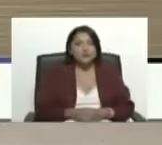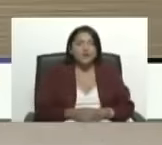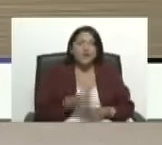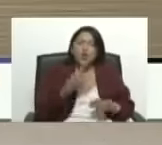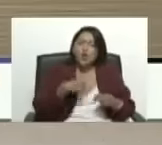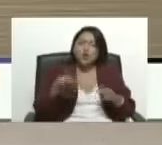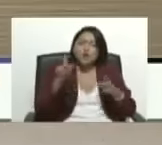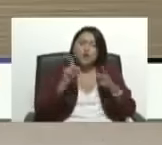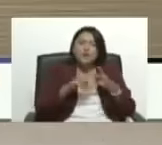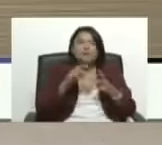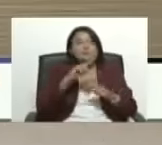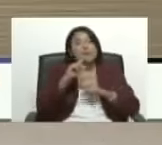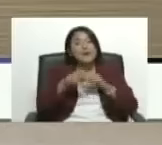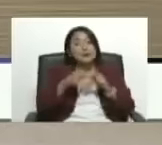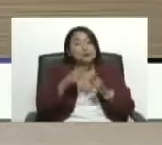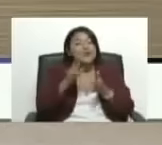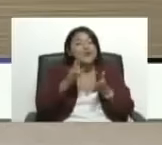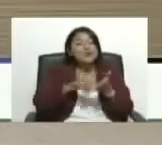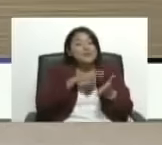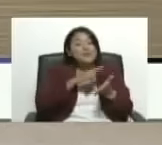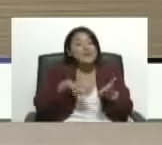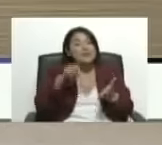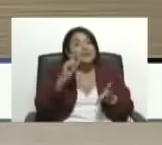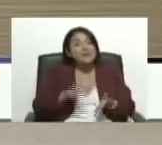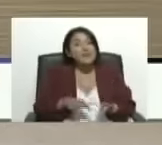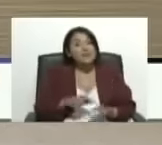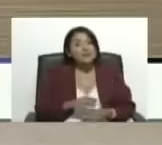que ellos piden, que ya que se elimine